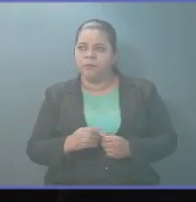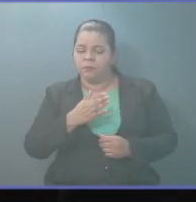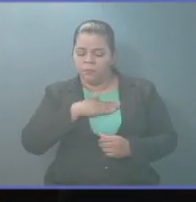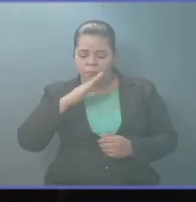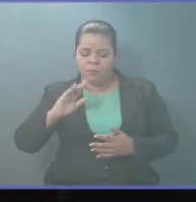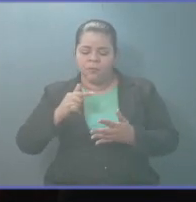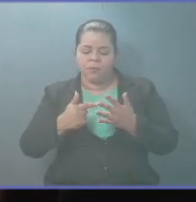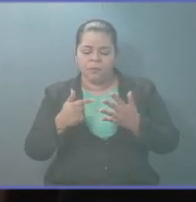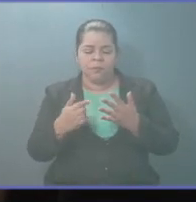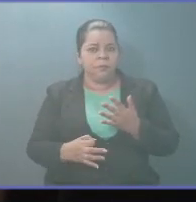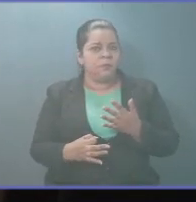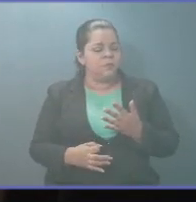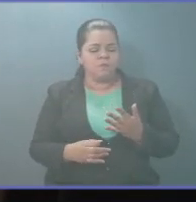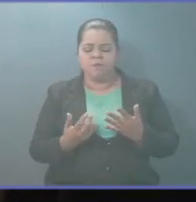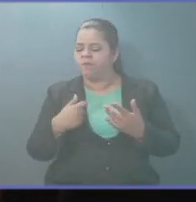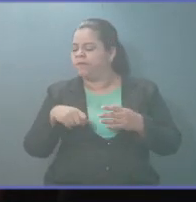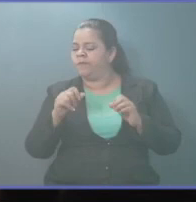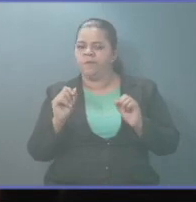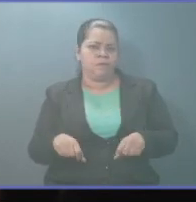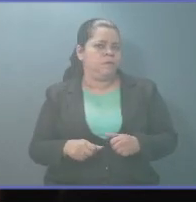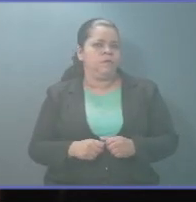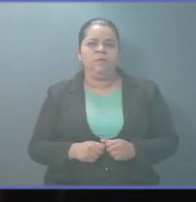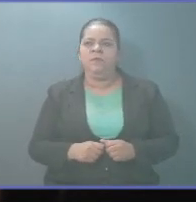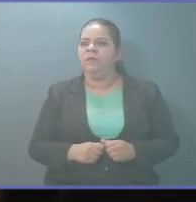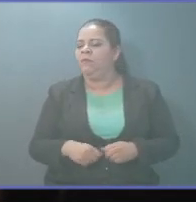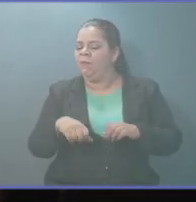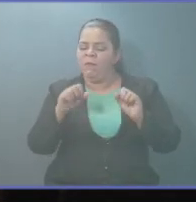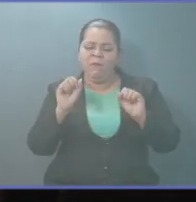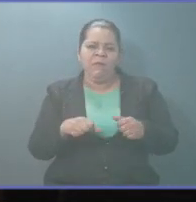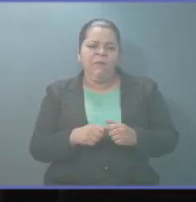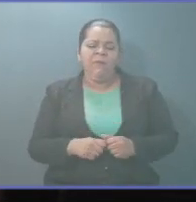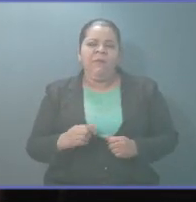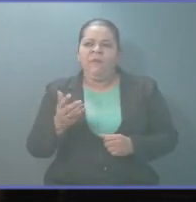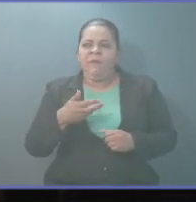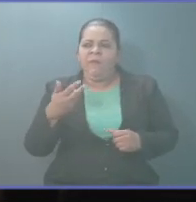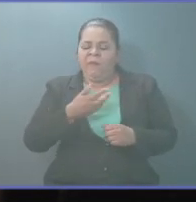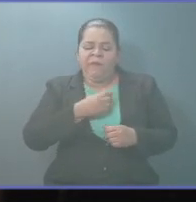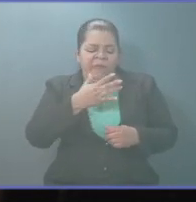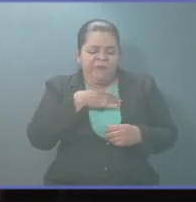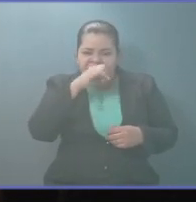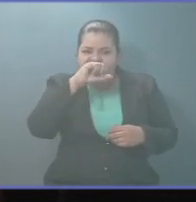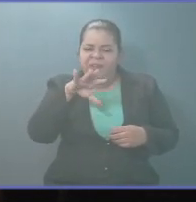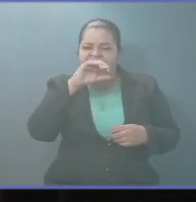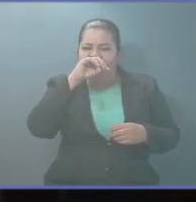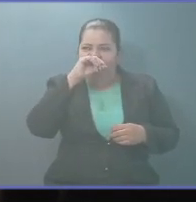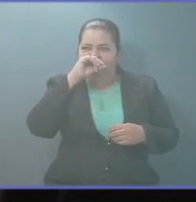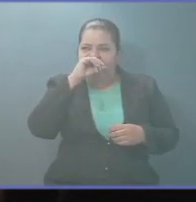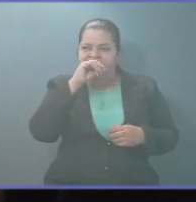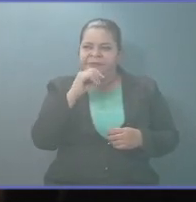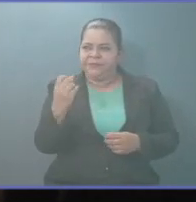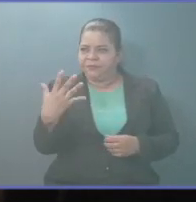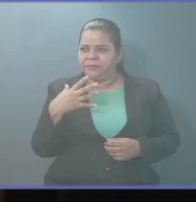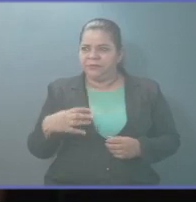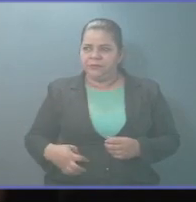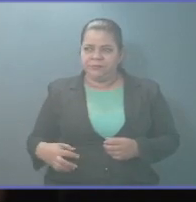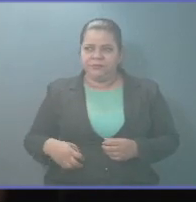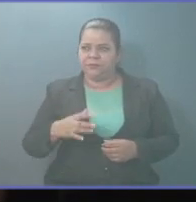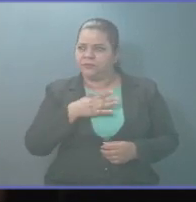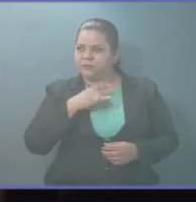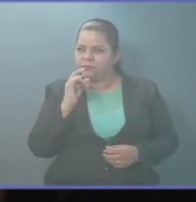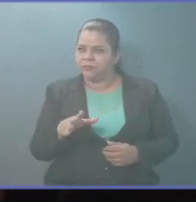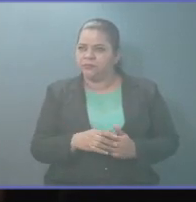población. Sin embargo, la realidad de las prioridades es la que debemos de contrastar